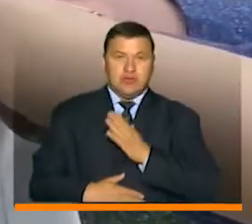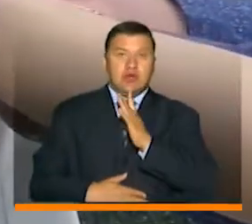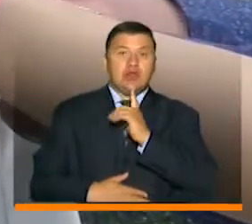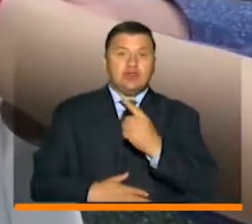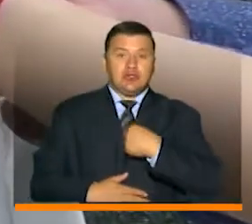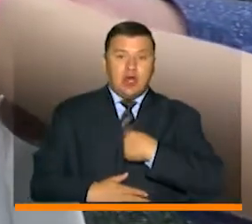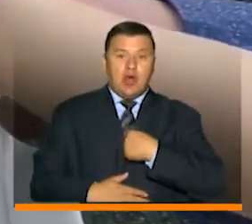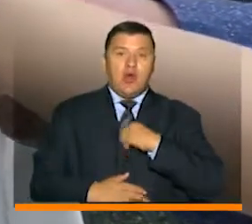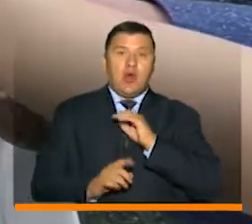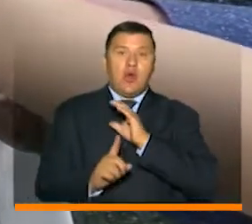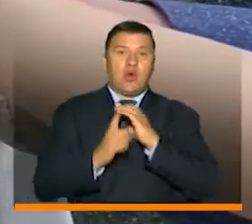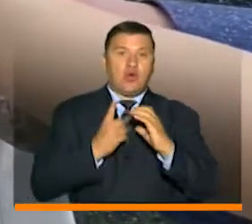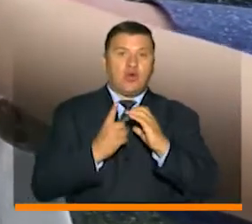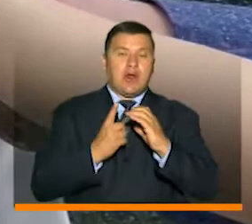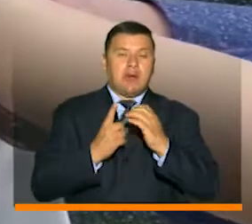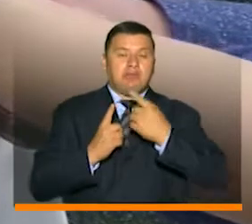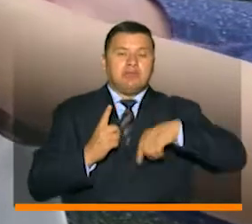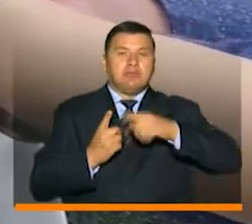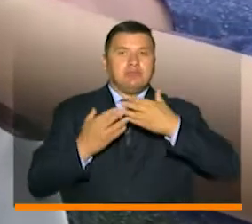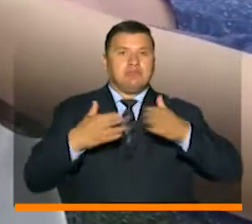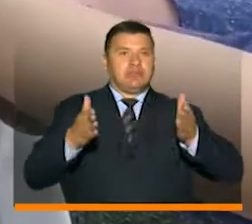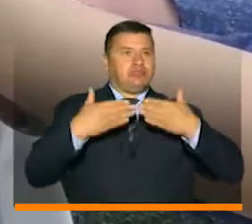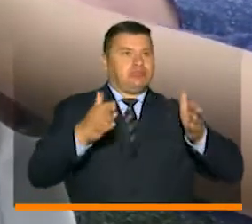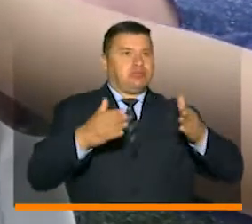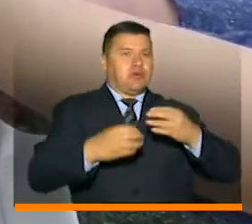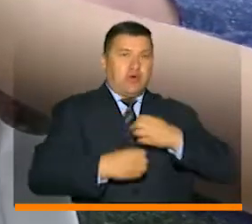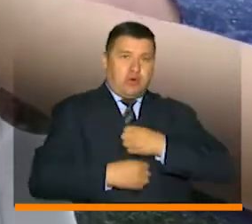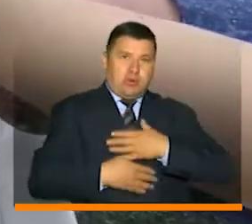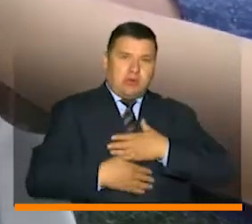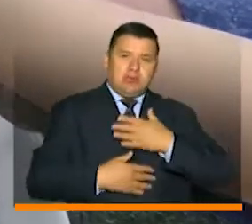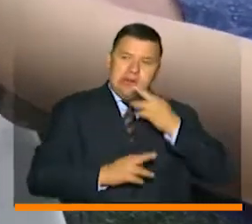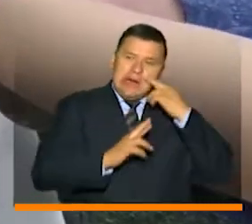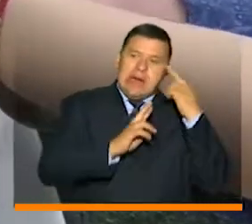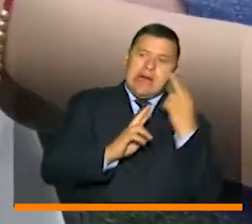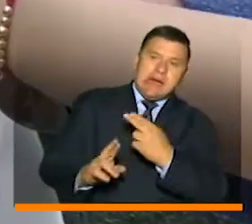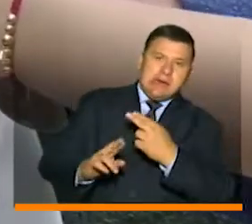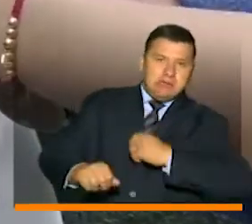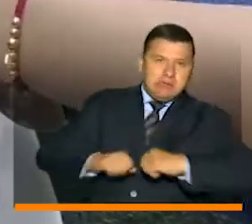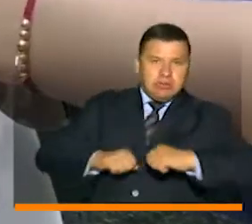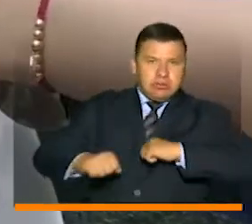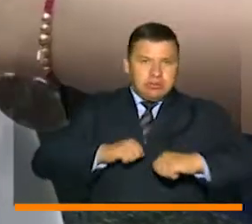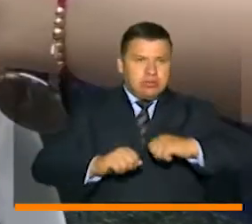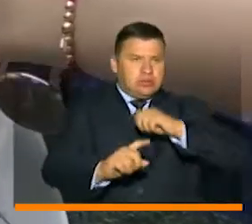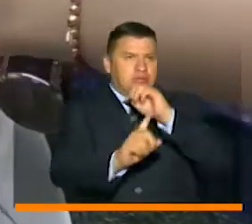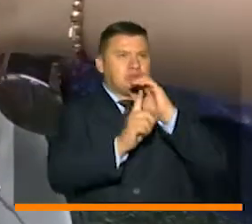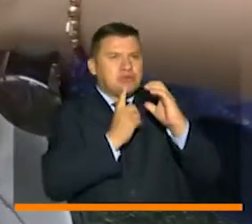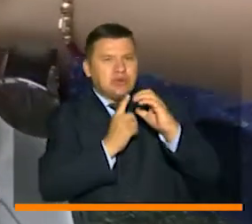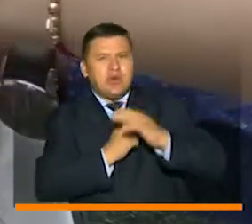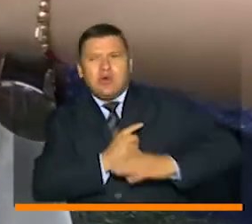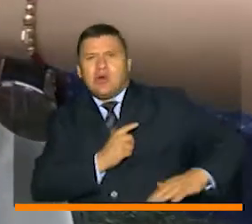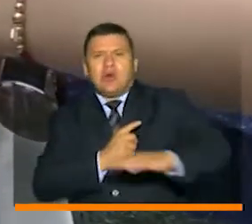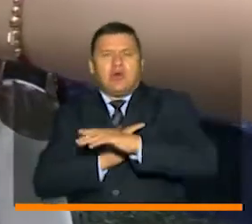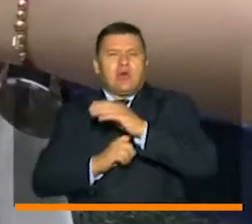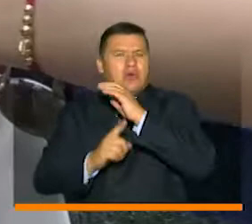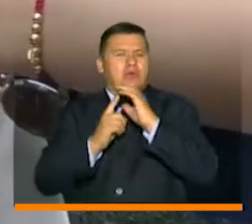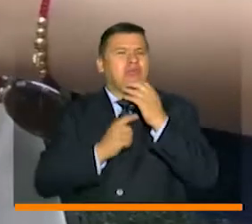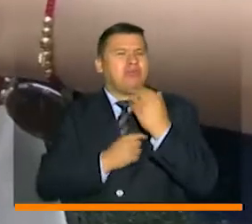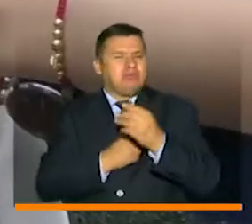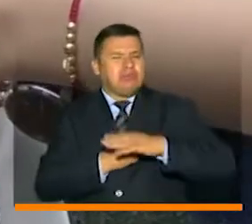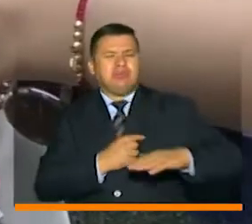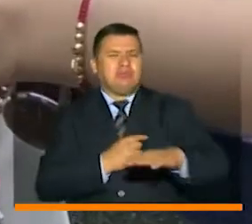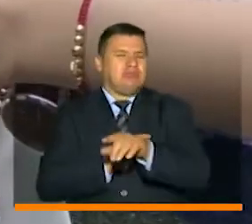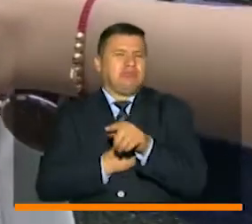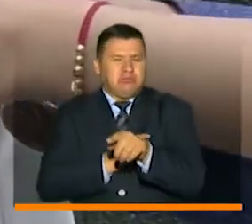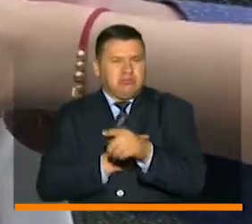una apuesta que abre las puertas y las oportunidades a todos esos gestores culturales, a todos esos gestores que